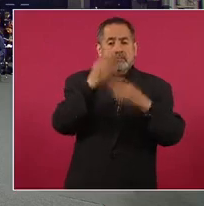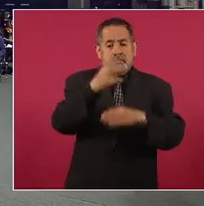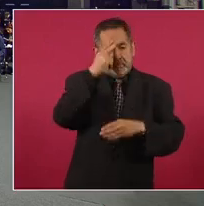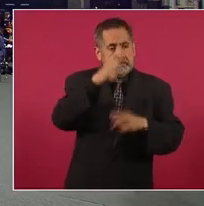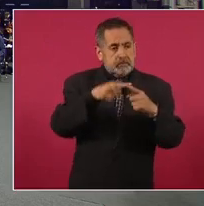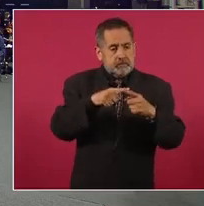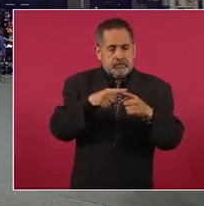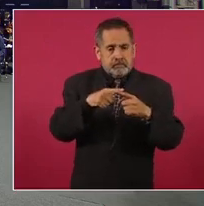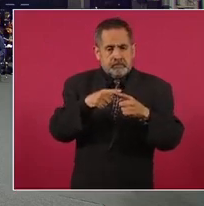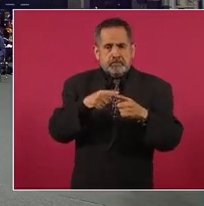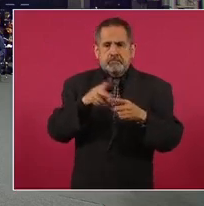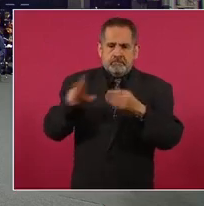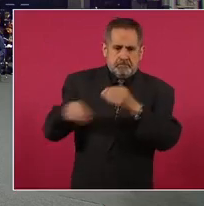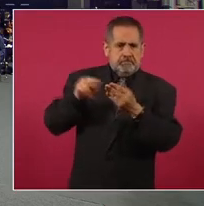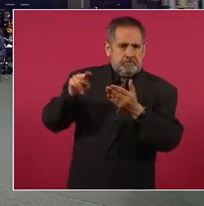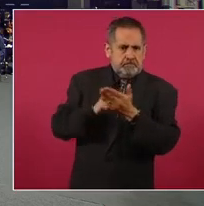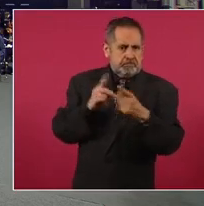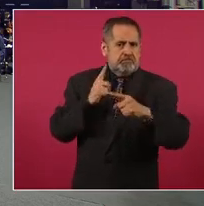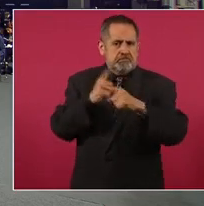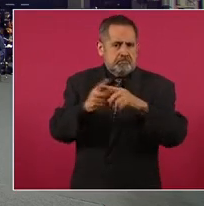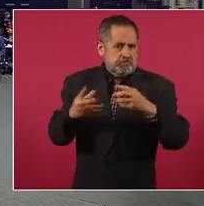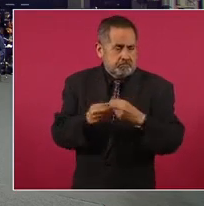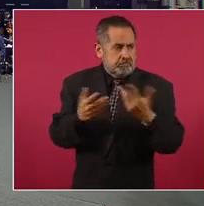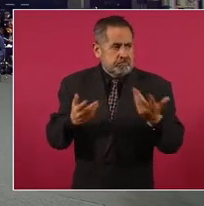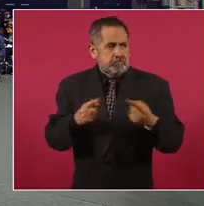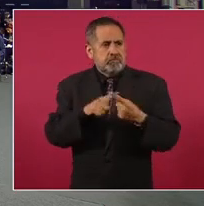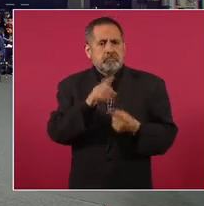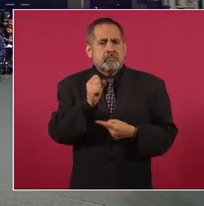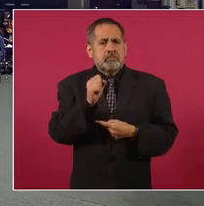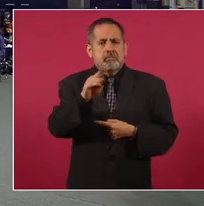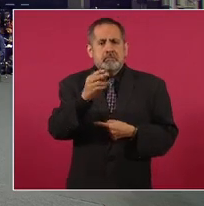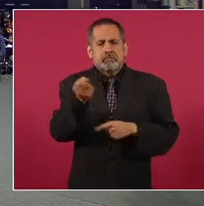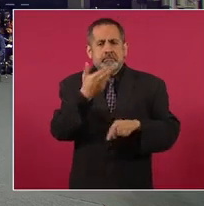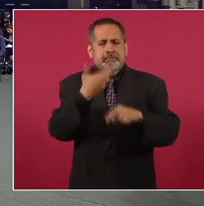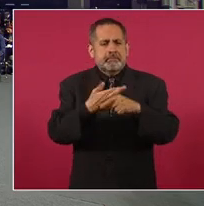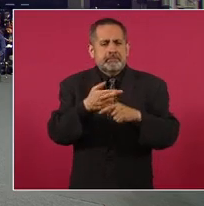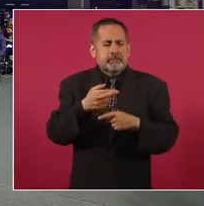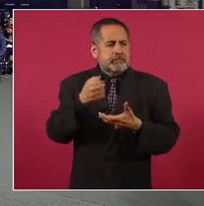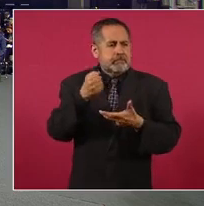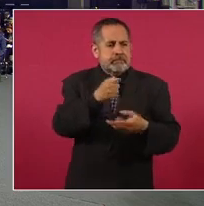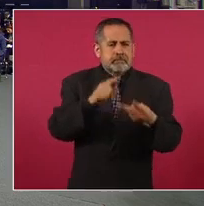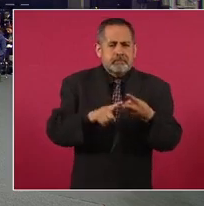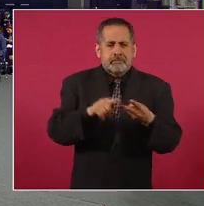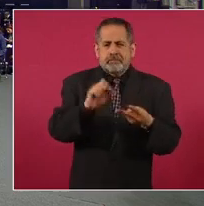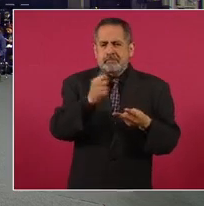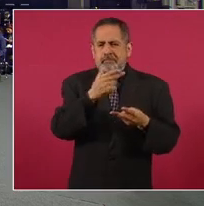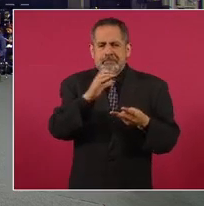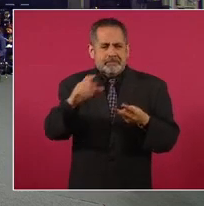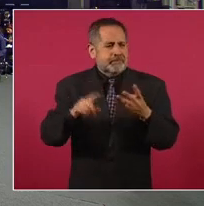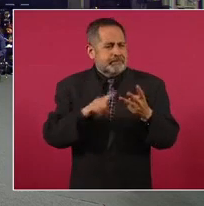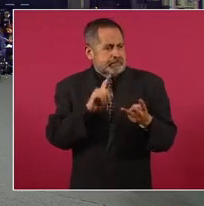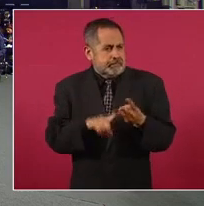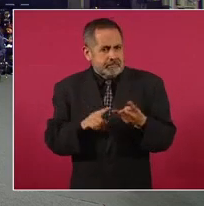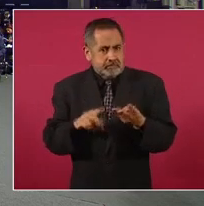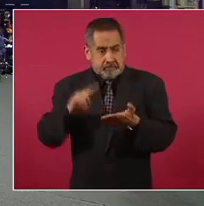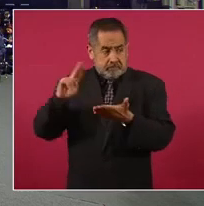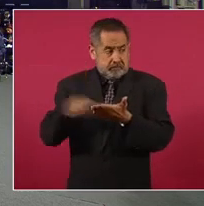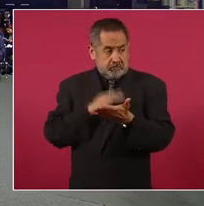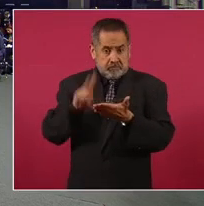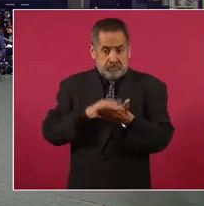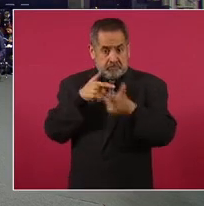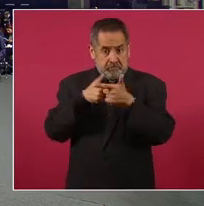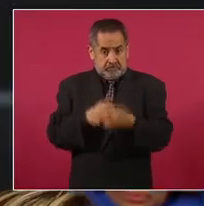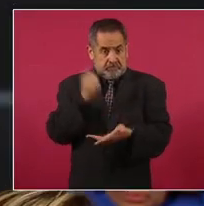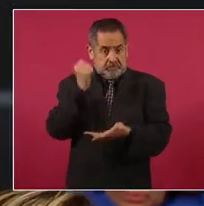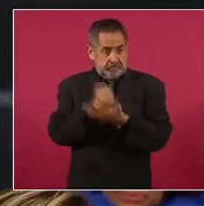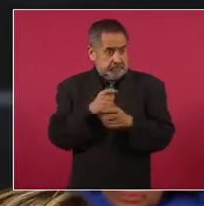Gerardo Esquivel? Incluso se habla ya de los subsecretarios de Egresos, del de Hacienda, de Llorio, también de incluso el mismo director